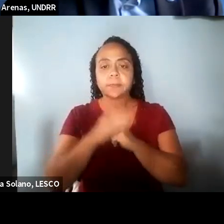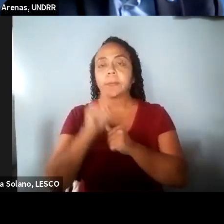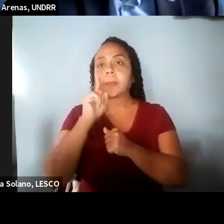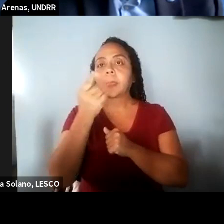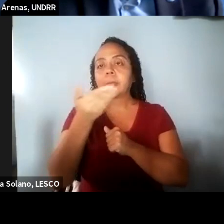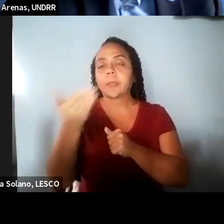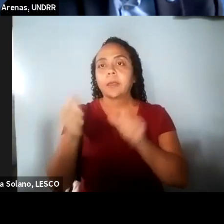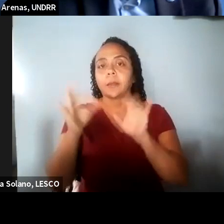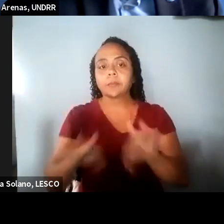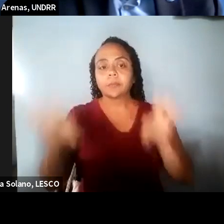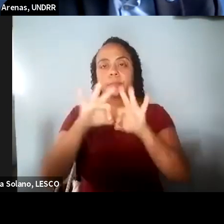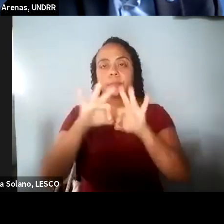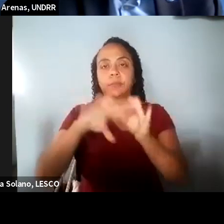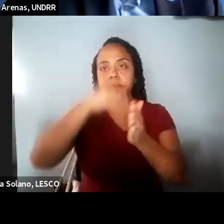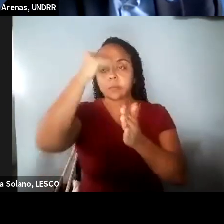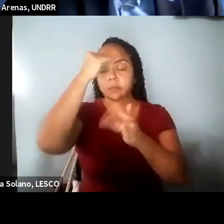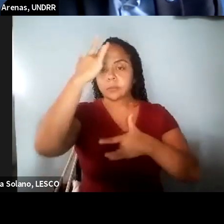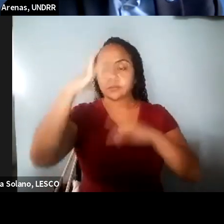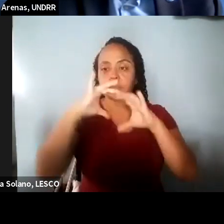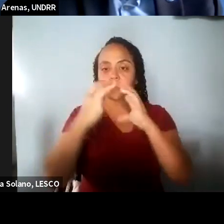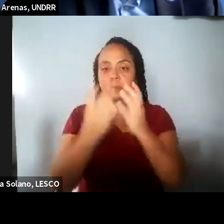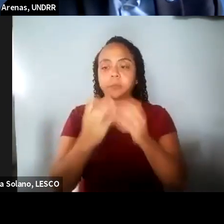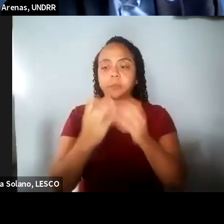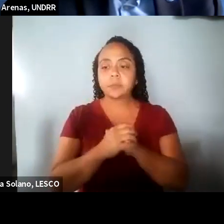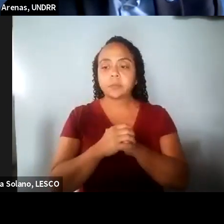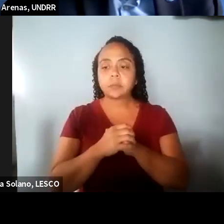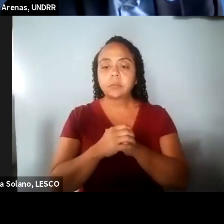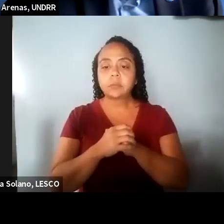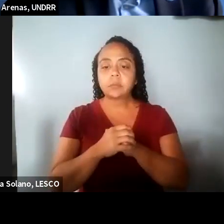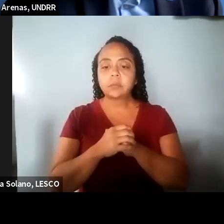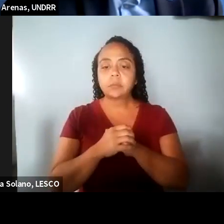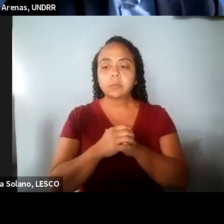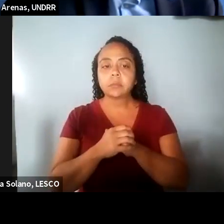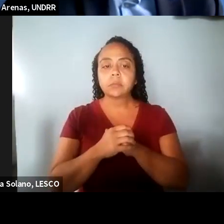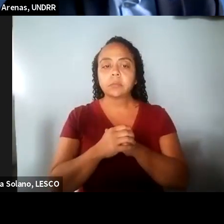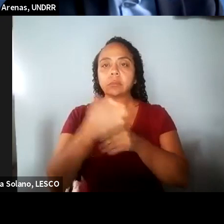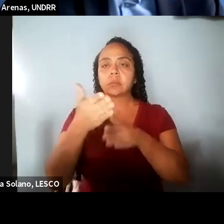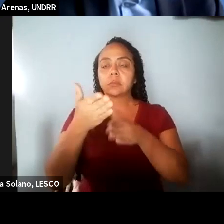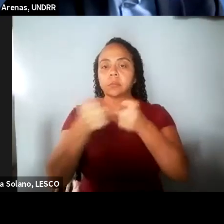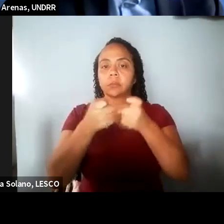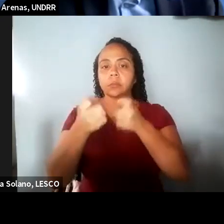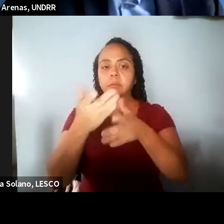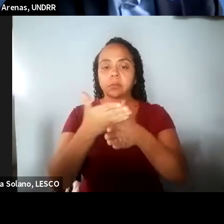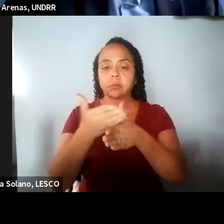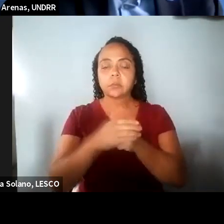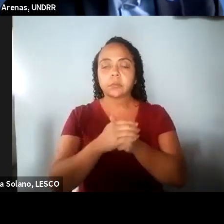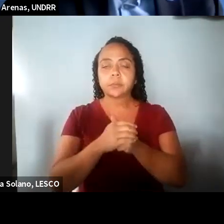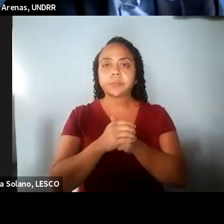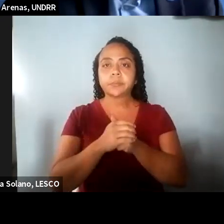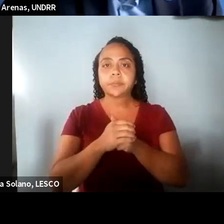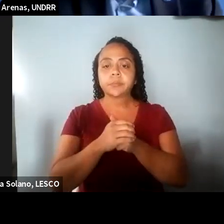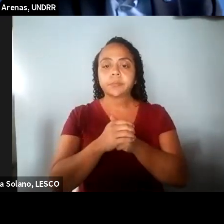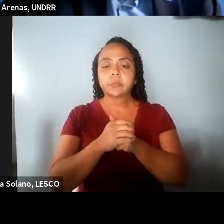fundamentales que aprendimos en la pandemia es el modelo de gestión compartida y lo que creo que nahuel lo mencionaba se